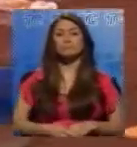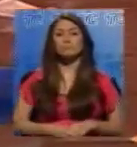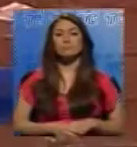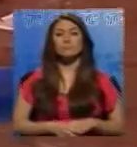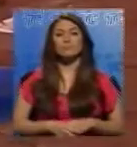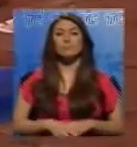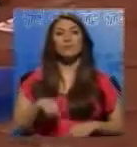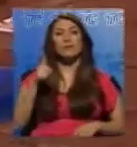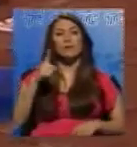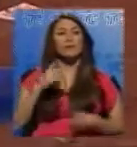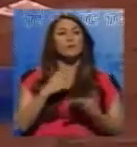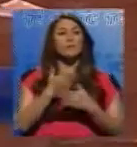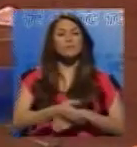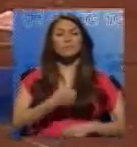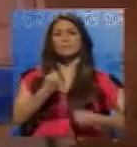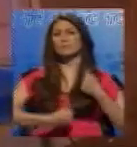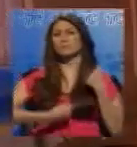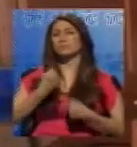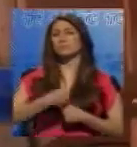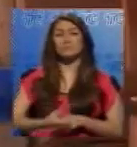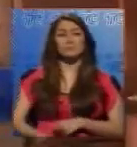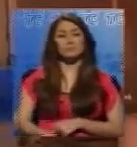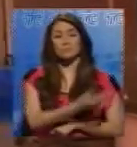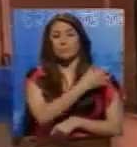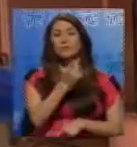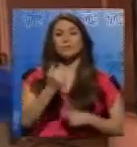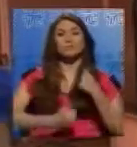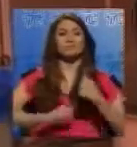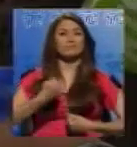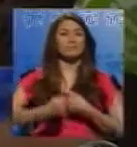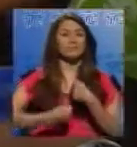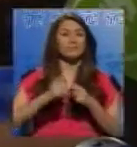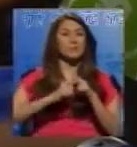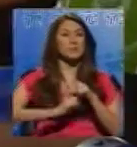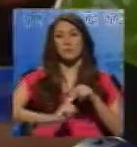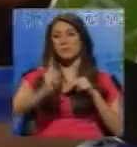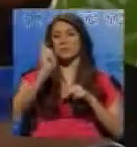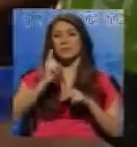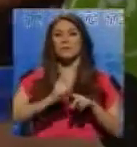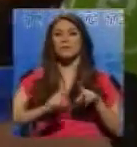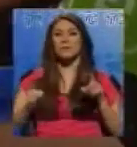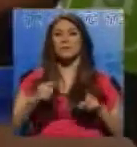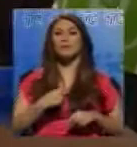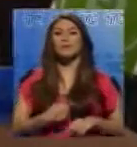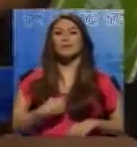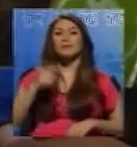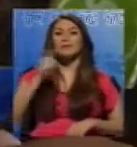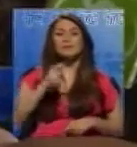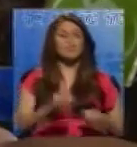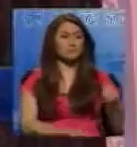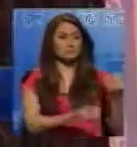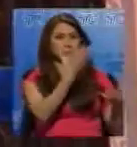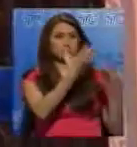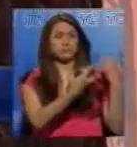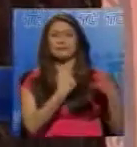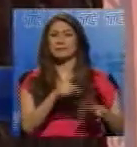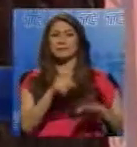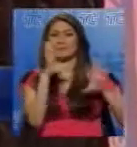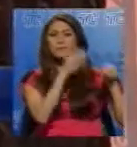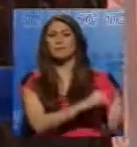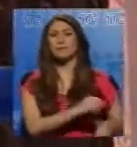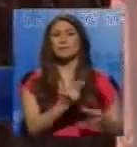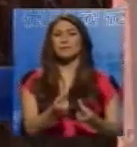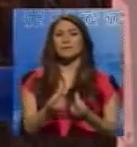siguieron correteando al señor que tiró y no sé si lo cogieron o no lo cogieron porque quedamos apagando la llama de aquí. Pues. Agentes